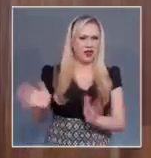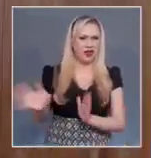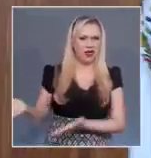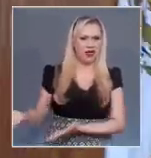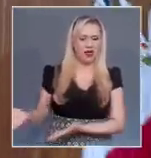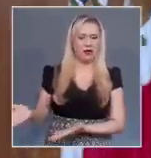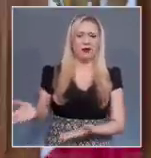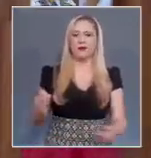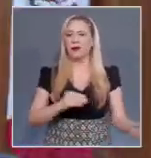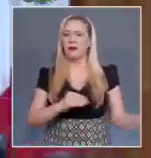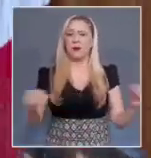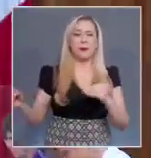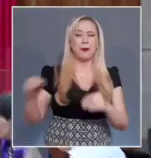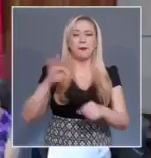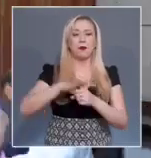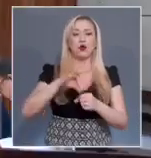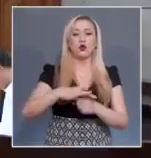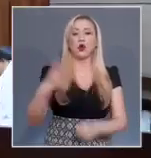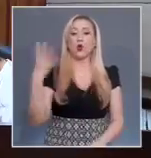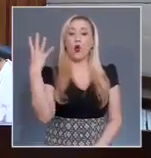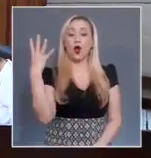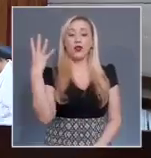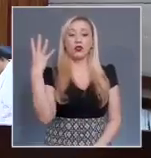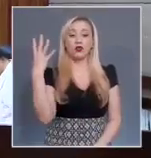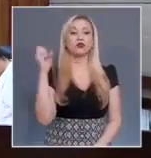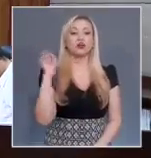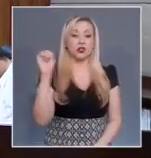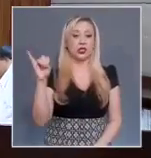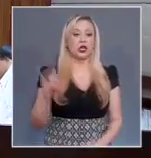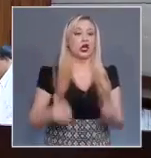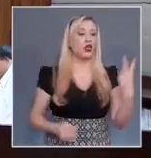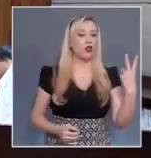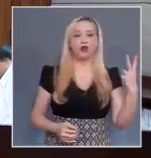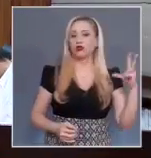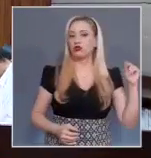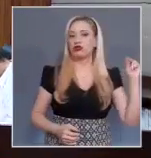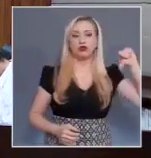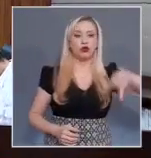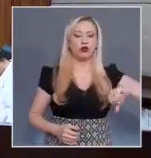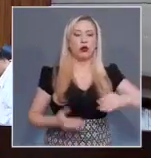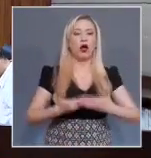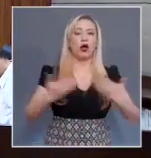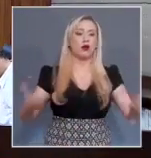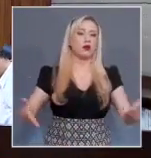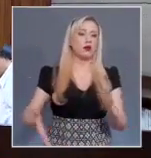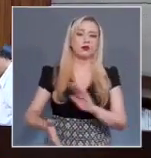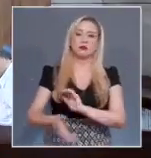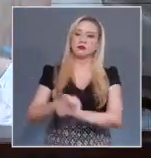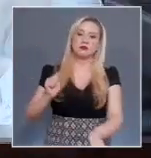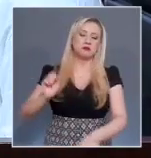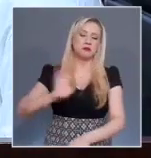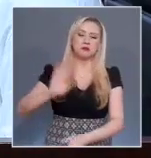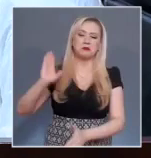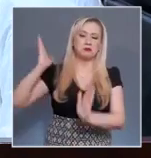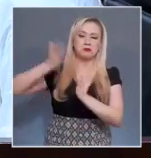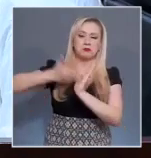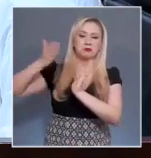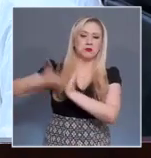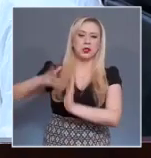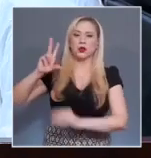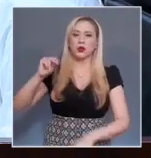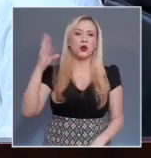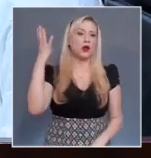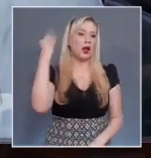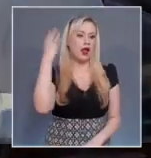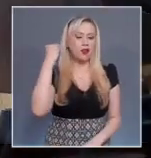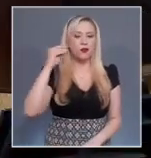mayoría de 4 votos a 2, la Sala Superior del Tribunal Electoral revocó las sanciones impuestas a las concesionarias de radio y